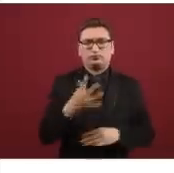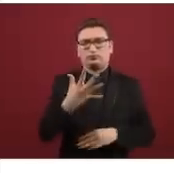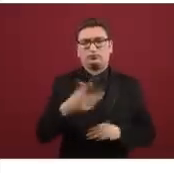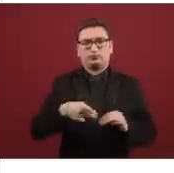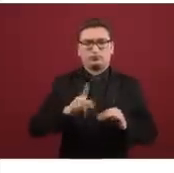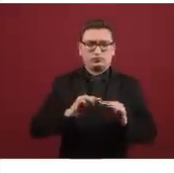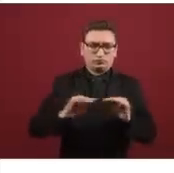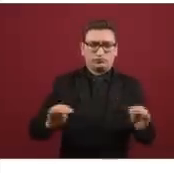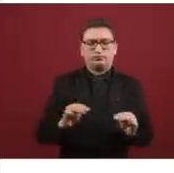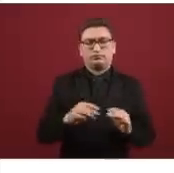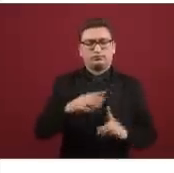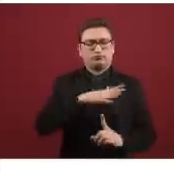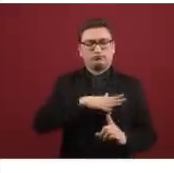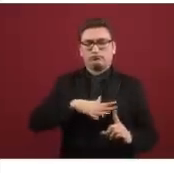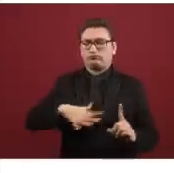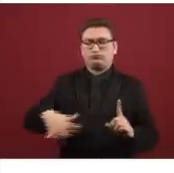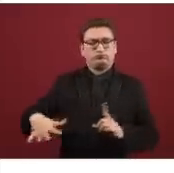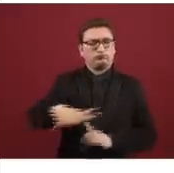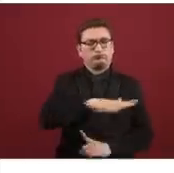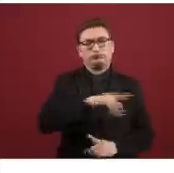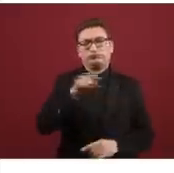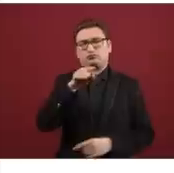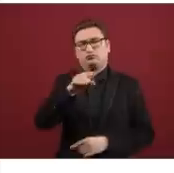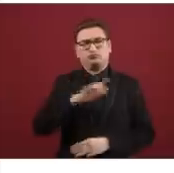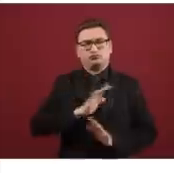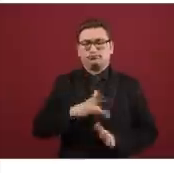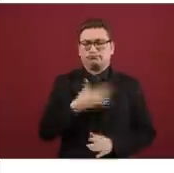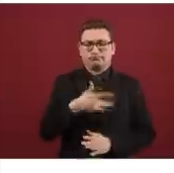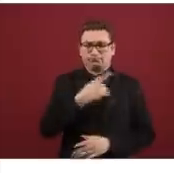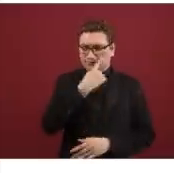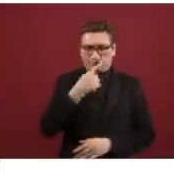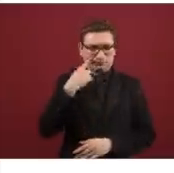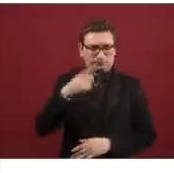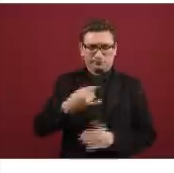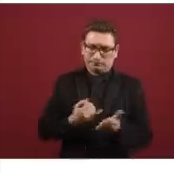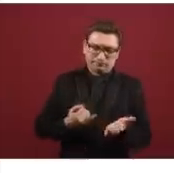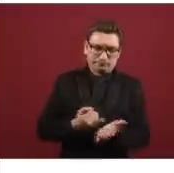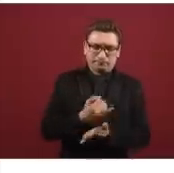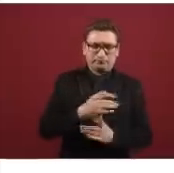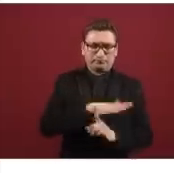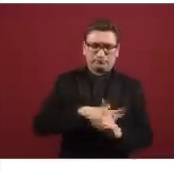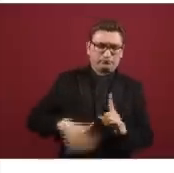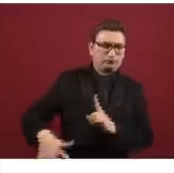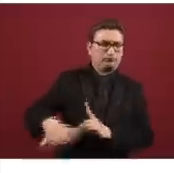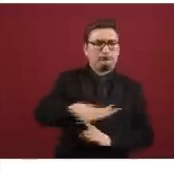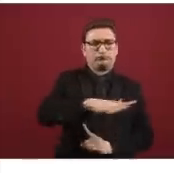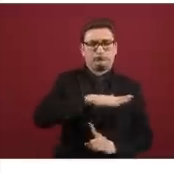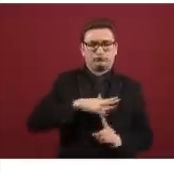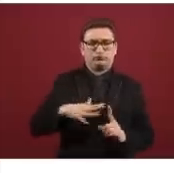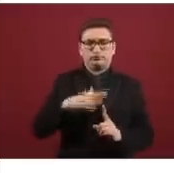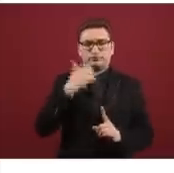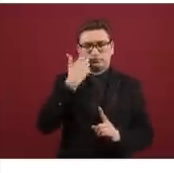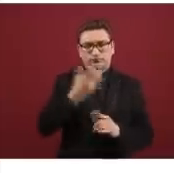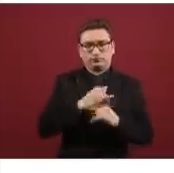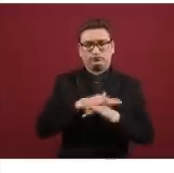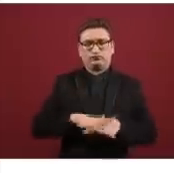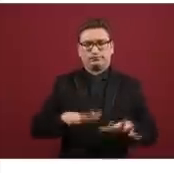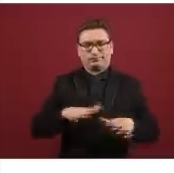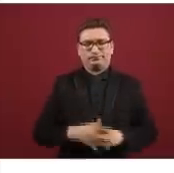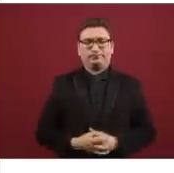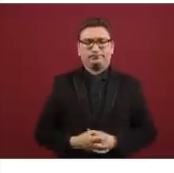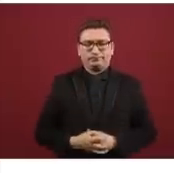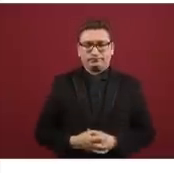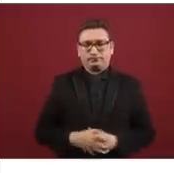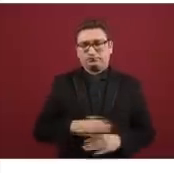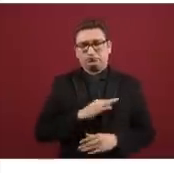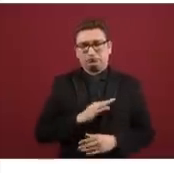5 kilómetros. Tú determinas la distancia que quieres tener disponible la información, que